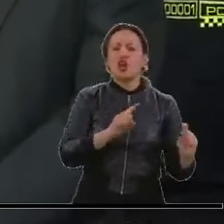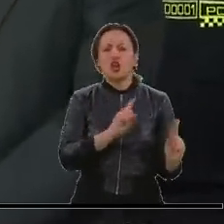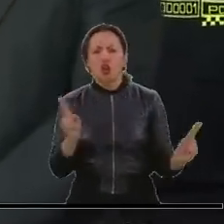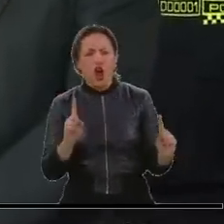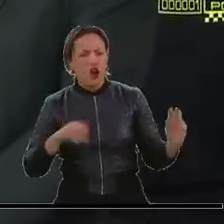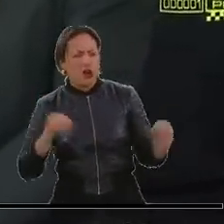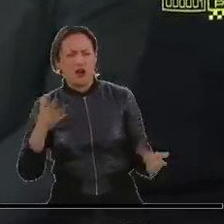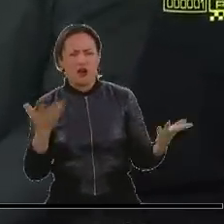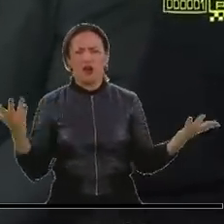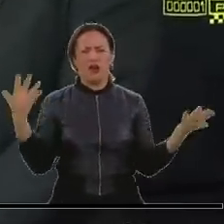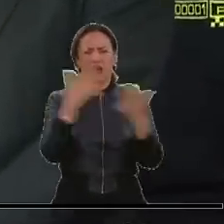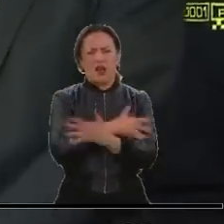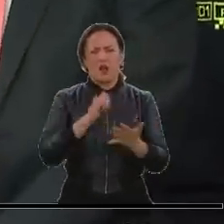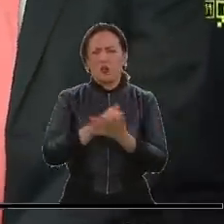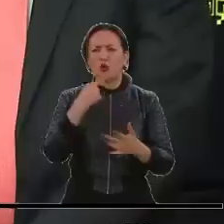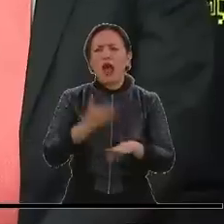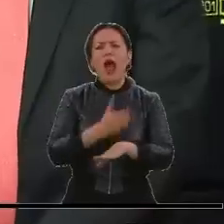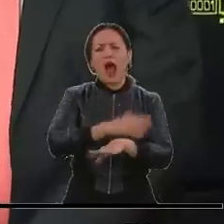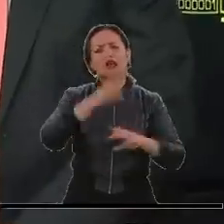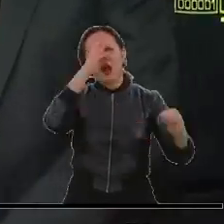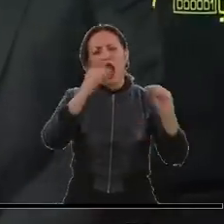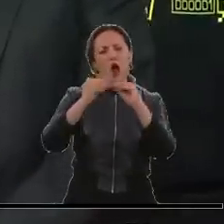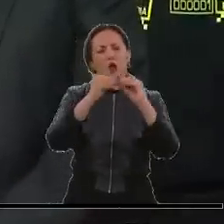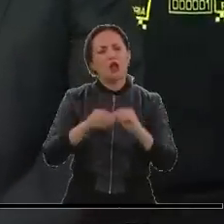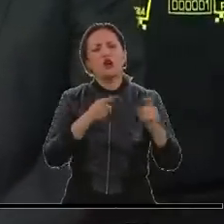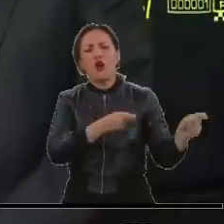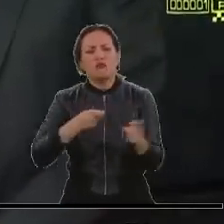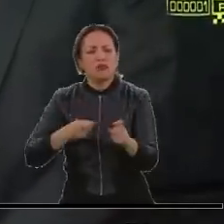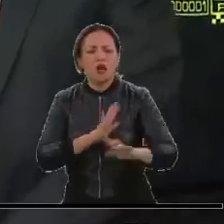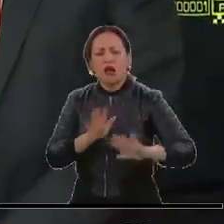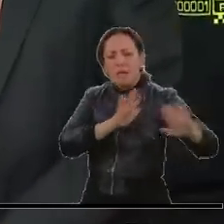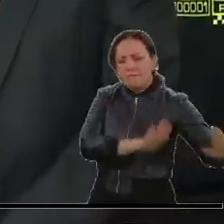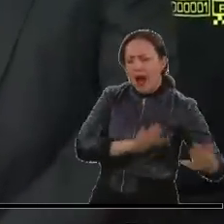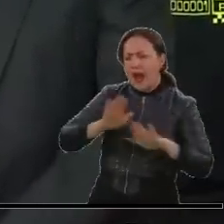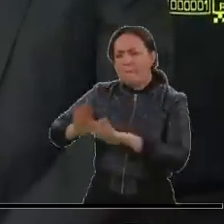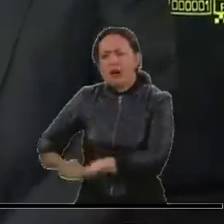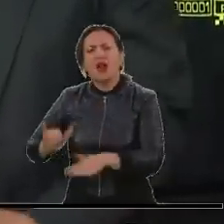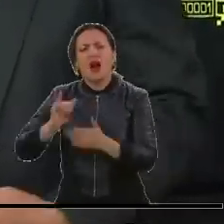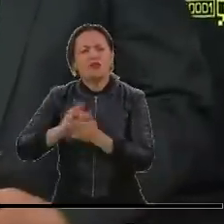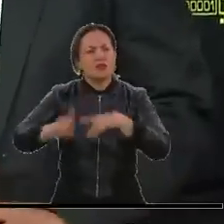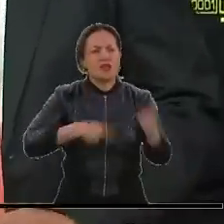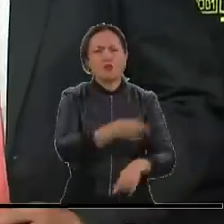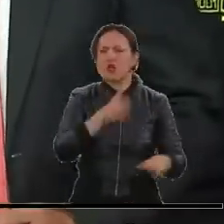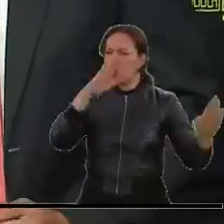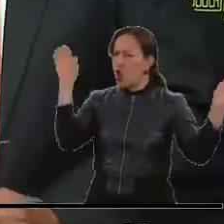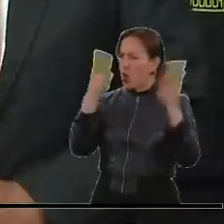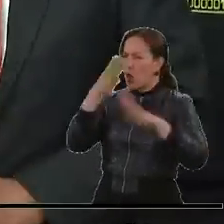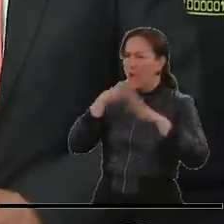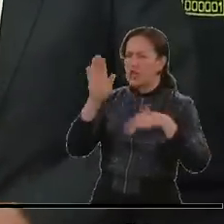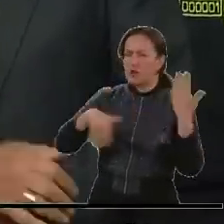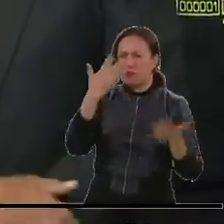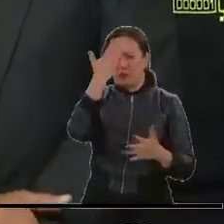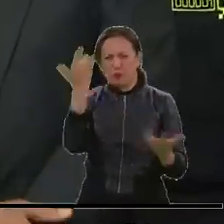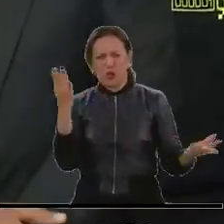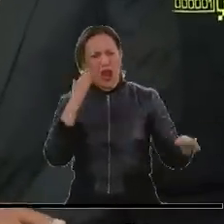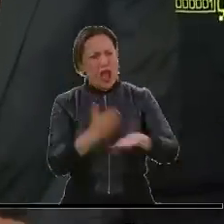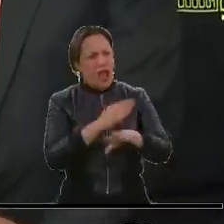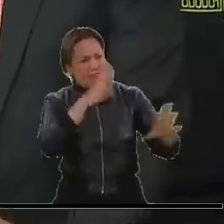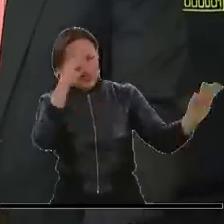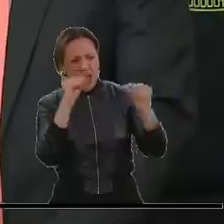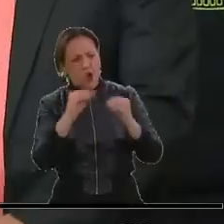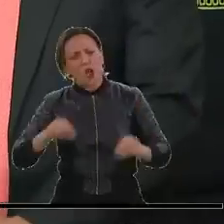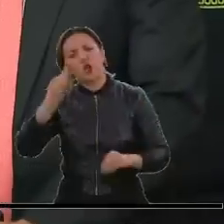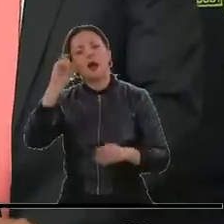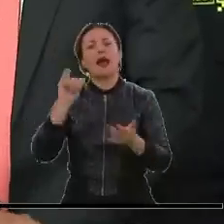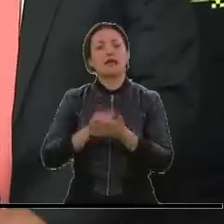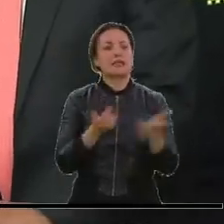sí habría cese el fuego con el ELN y por qué el ELN luego niega que se haya pactado algo con el gobierno nacional. Todo